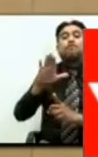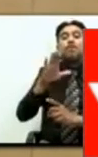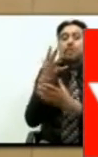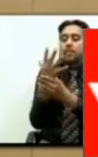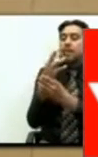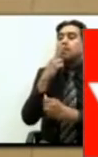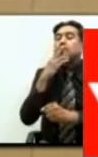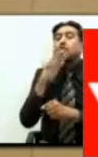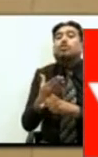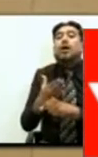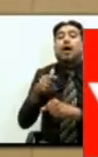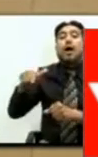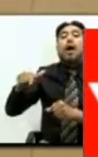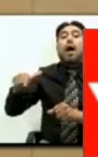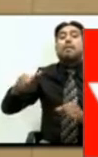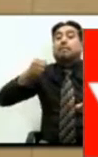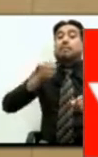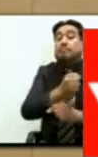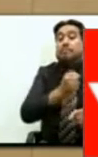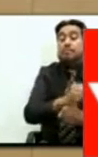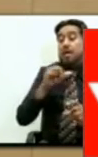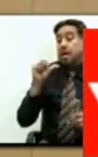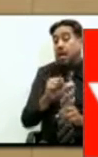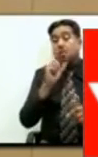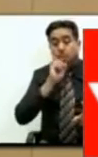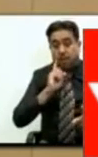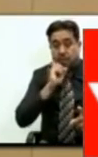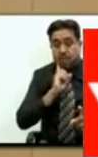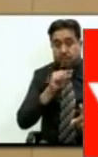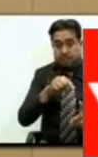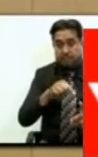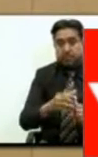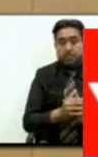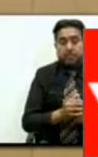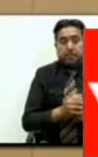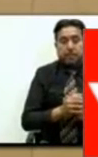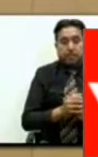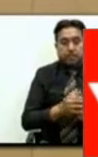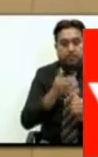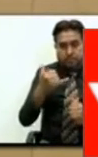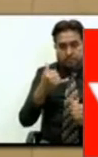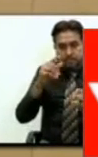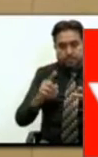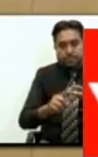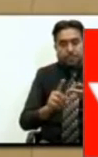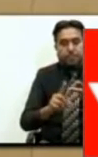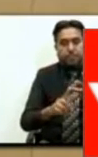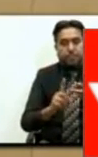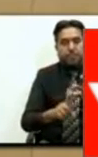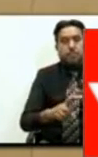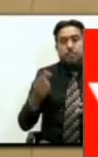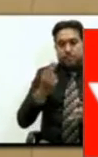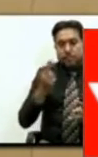los responsables por los cauces legales este para tal efecto y tercero la